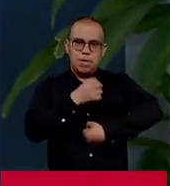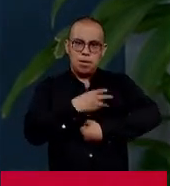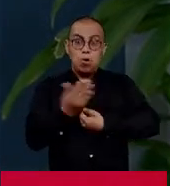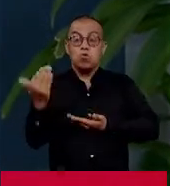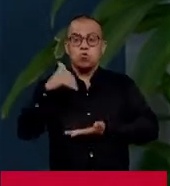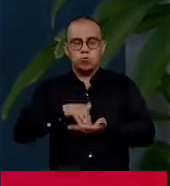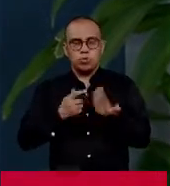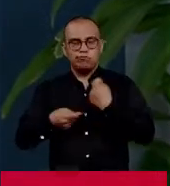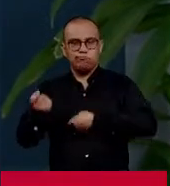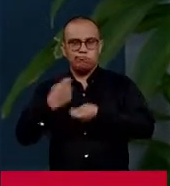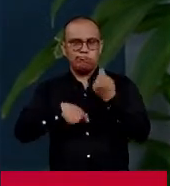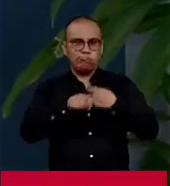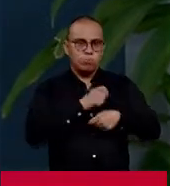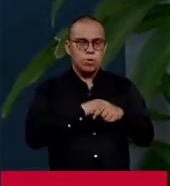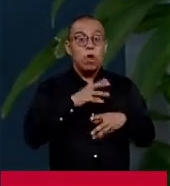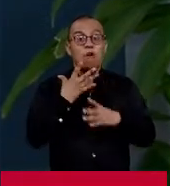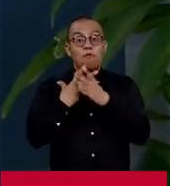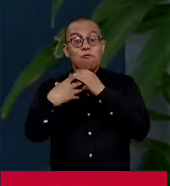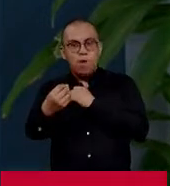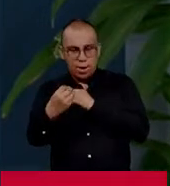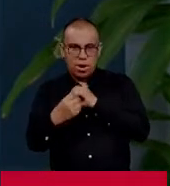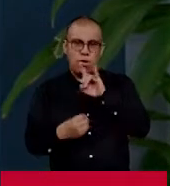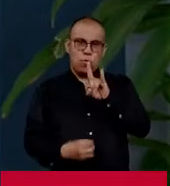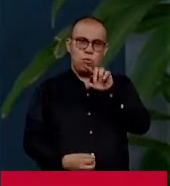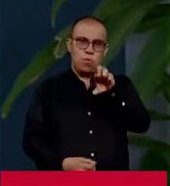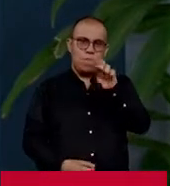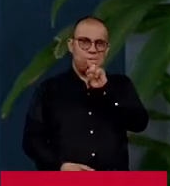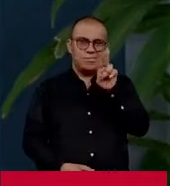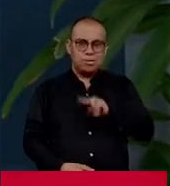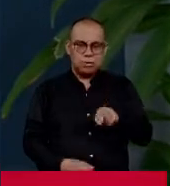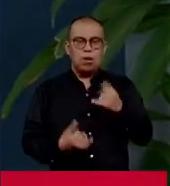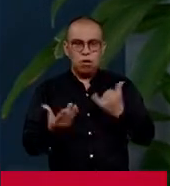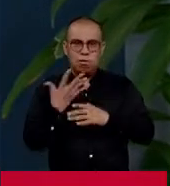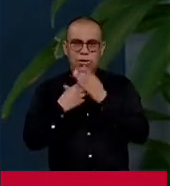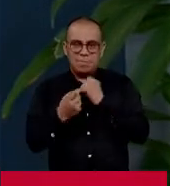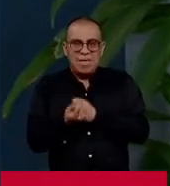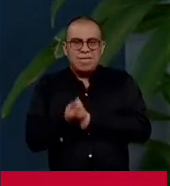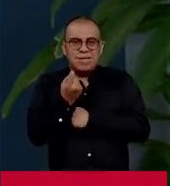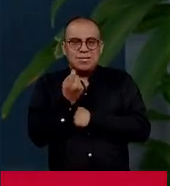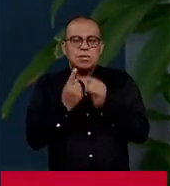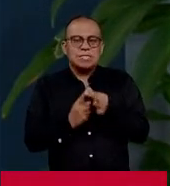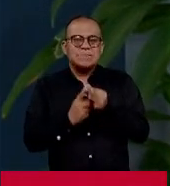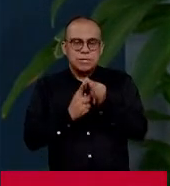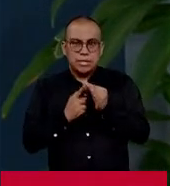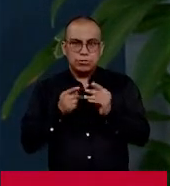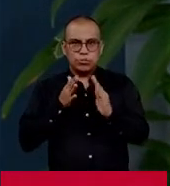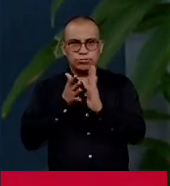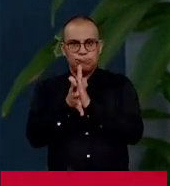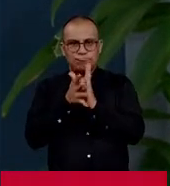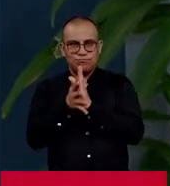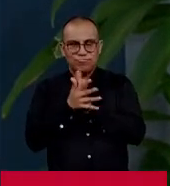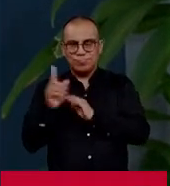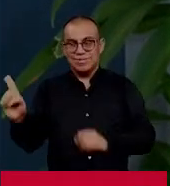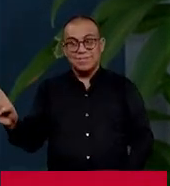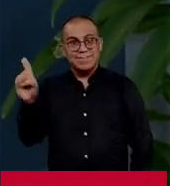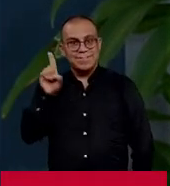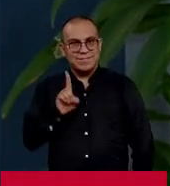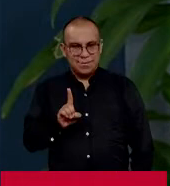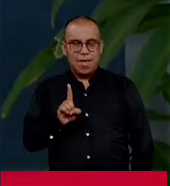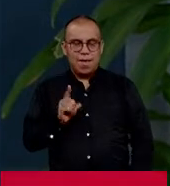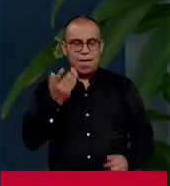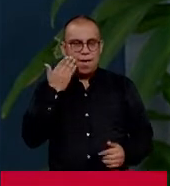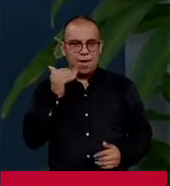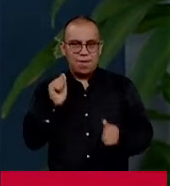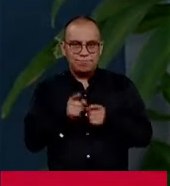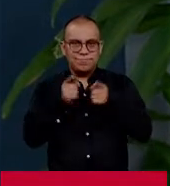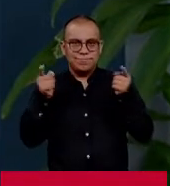reactivación comercial para quienes laboran fuera de una UPZ de esta localidad que está en cuidado especial. El informe de Ani Duarte, corresponsal de Noticias